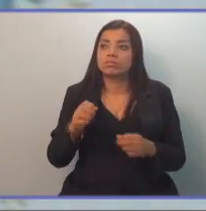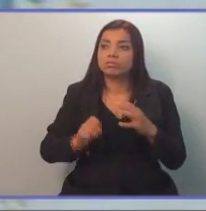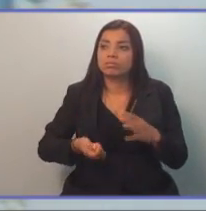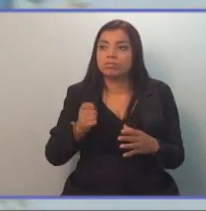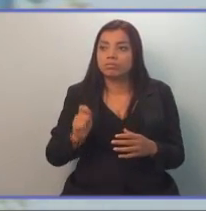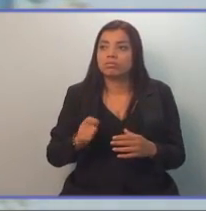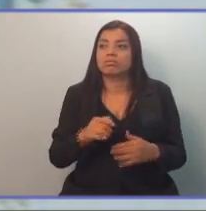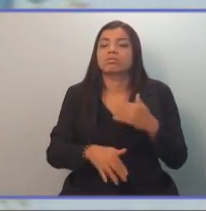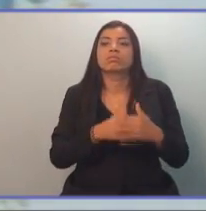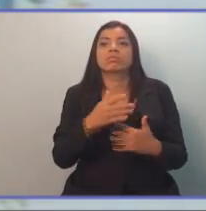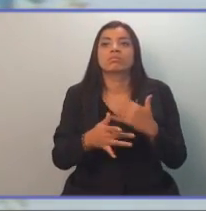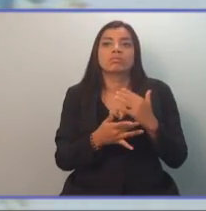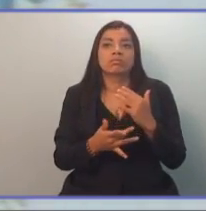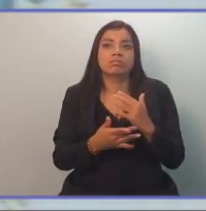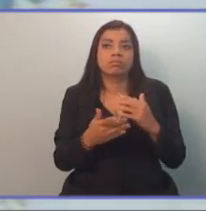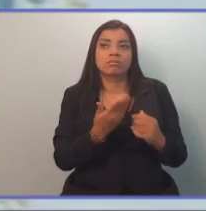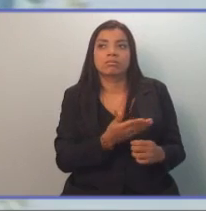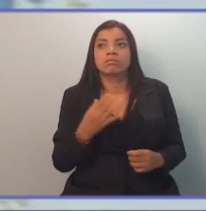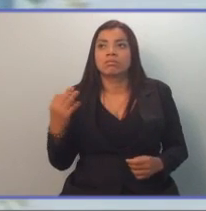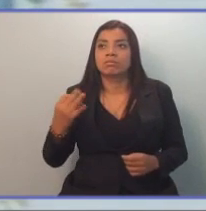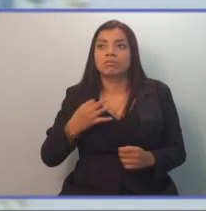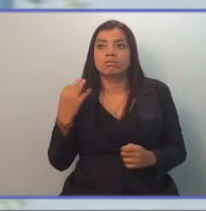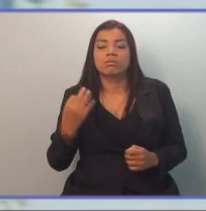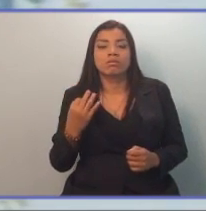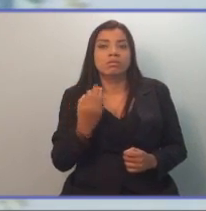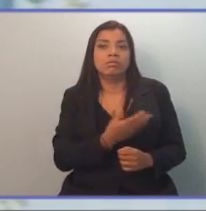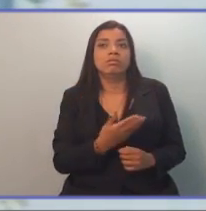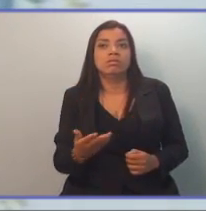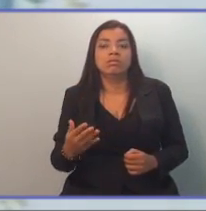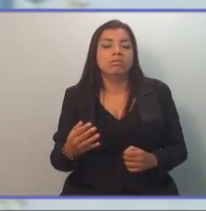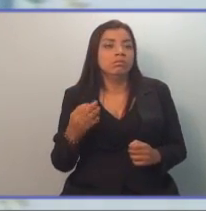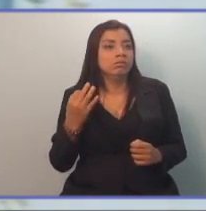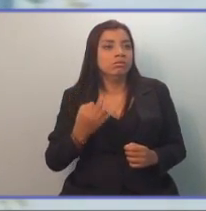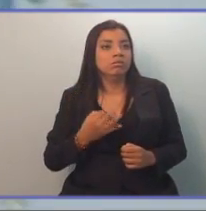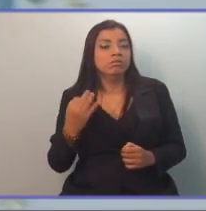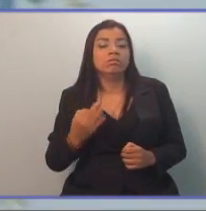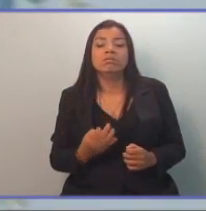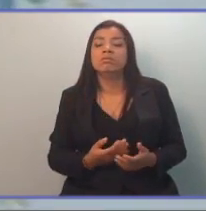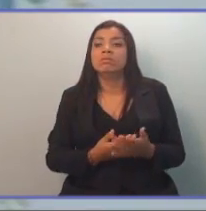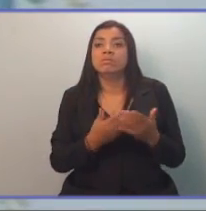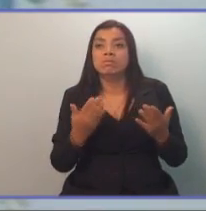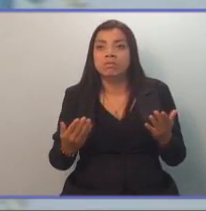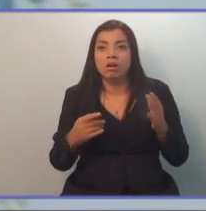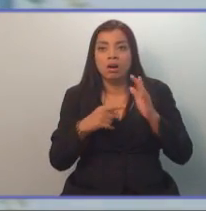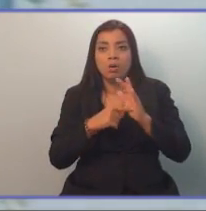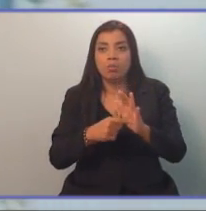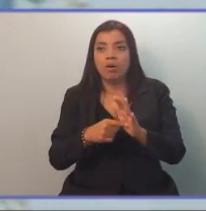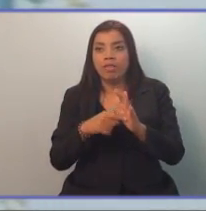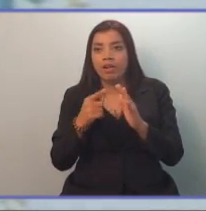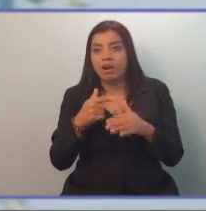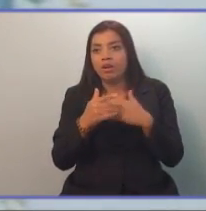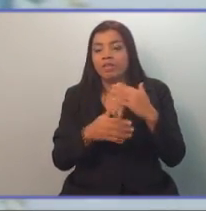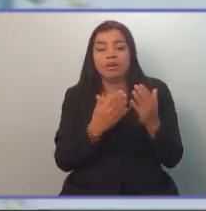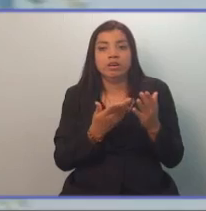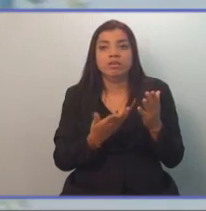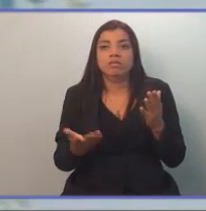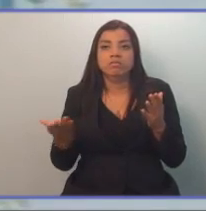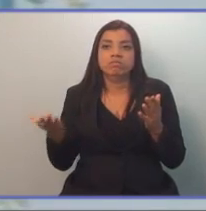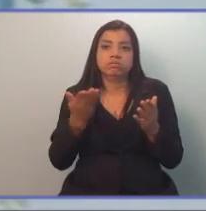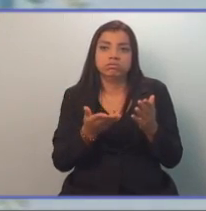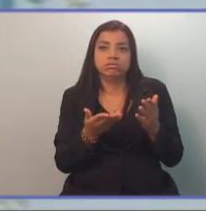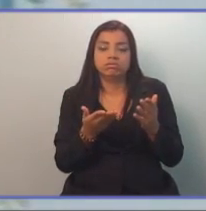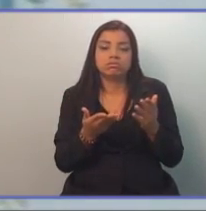recursos técnicos necesarios, de las capacidades necesarias instaladas, y el modelo de centros integrados